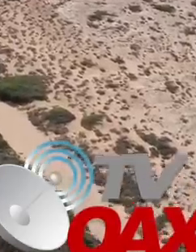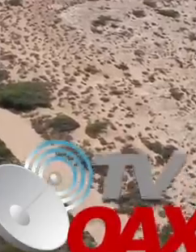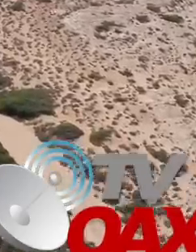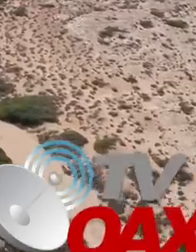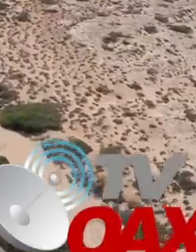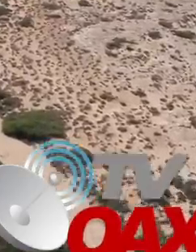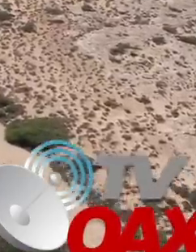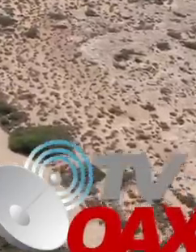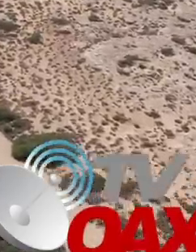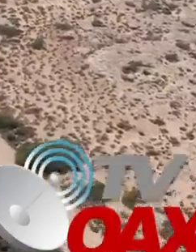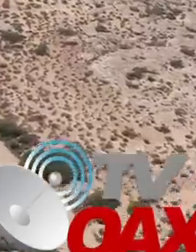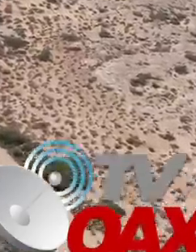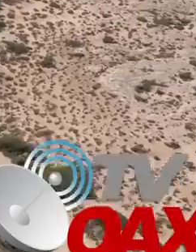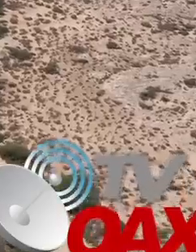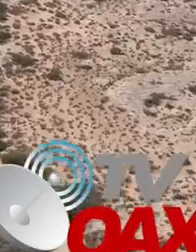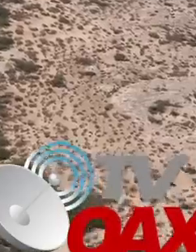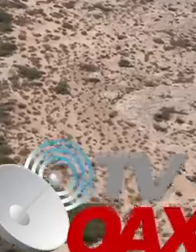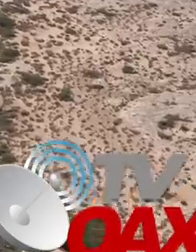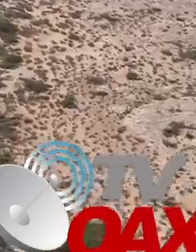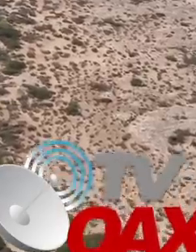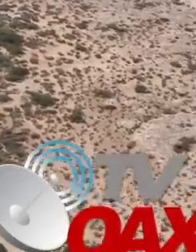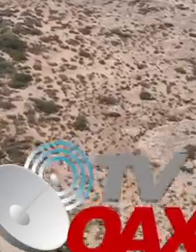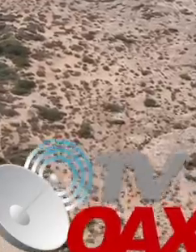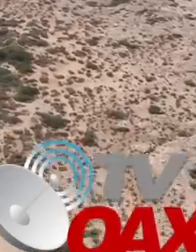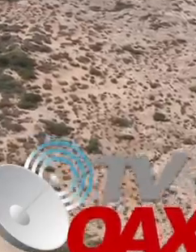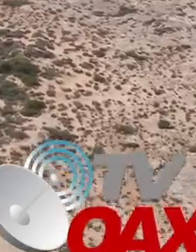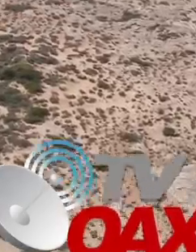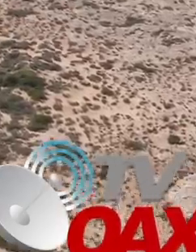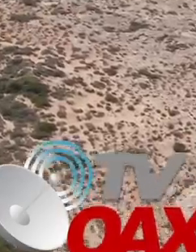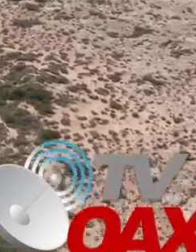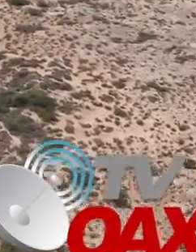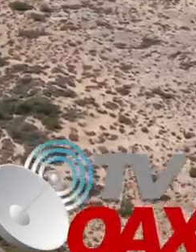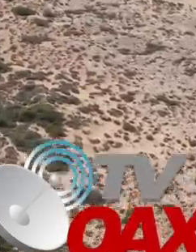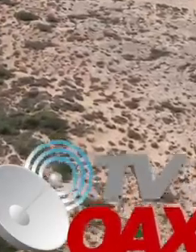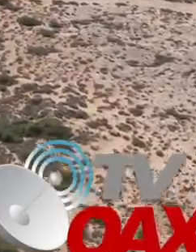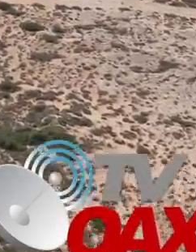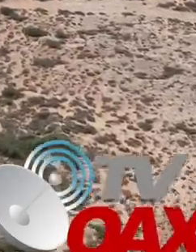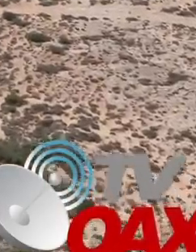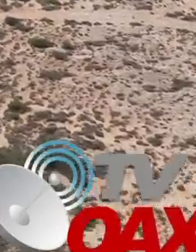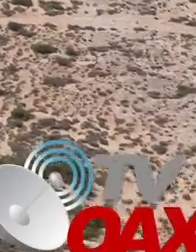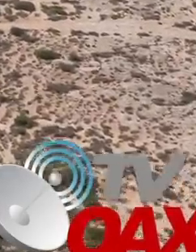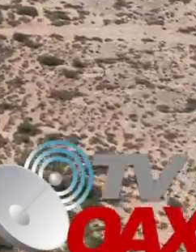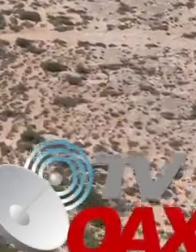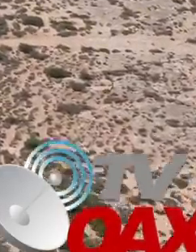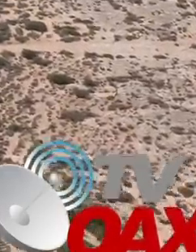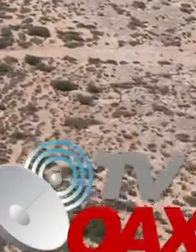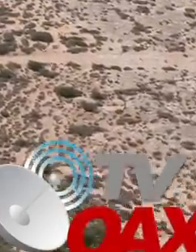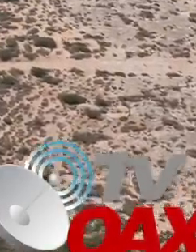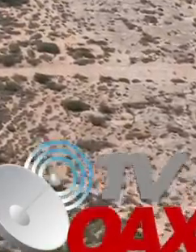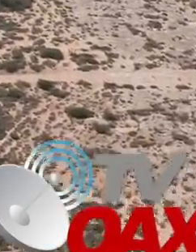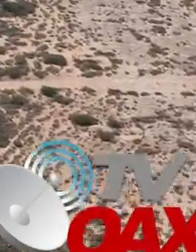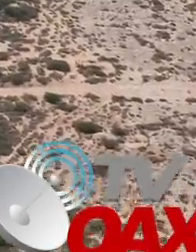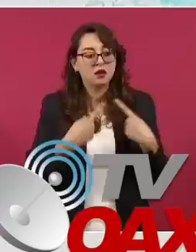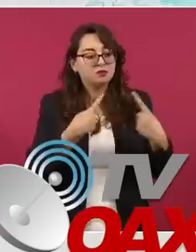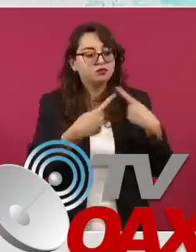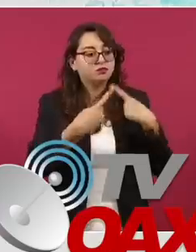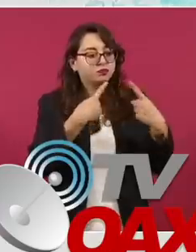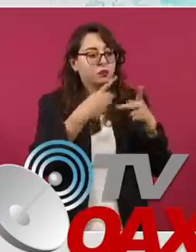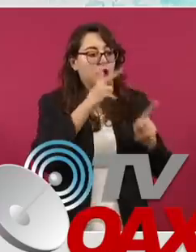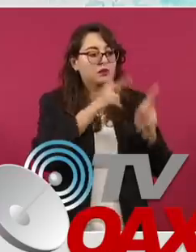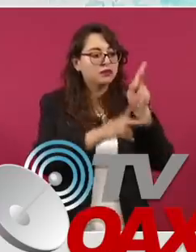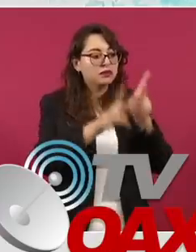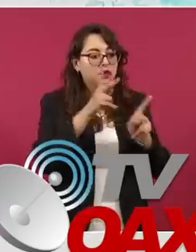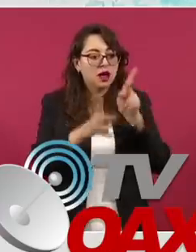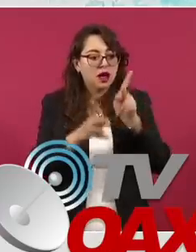como un mes o dos meses antes se invitó a un grupo de empresarios que platico con ellos periódicamente a